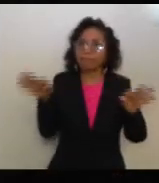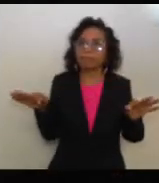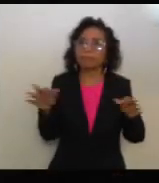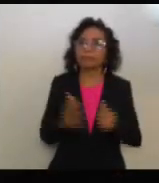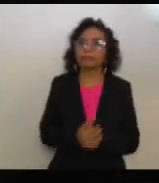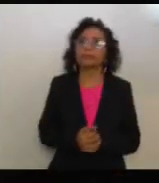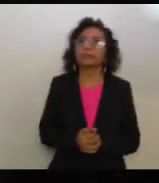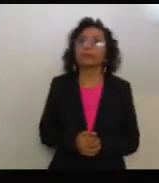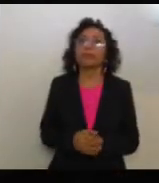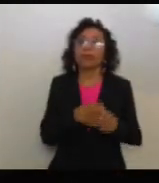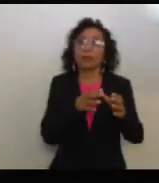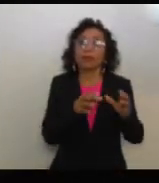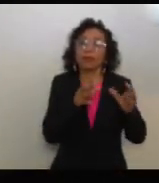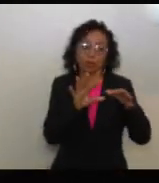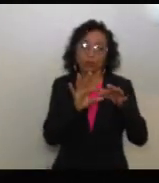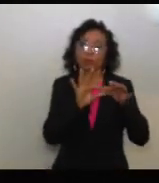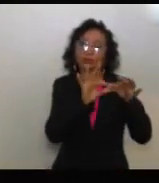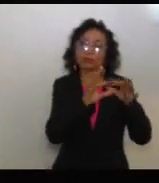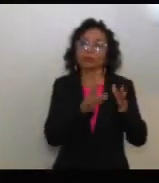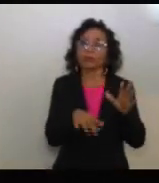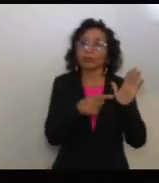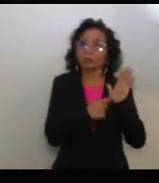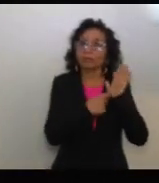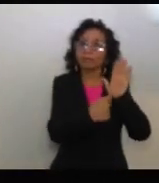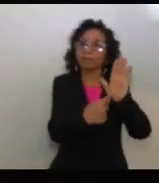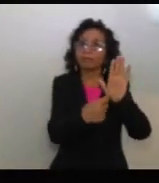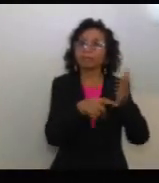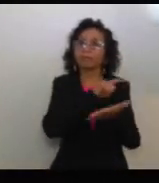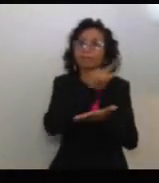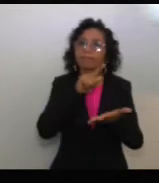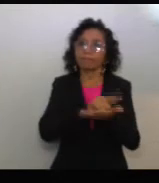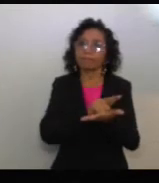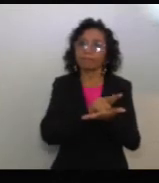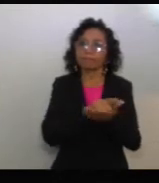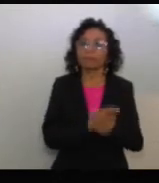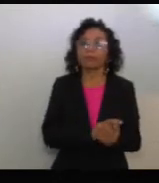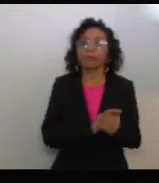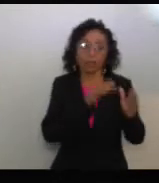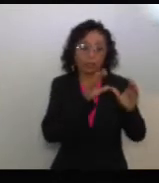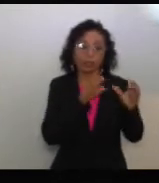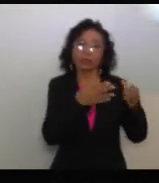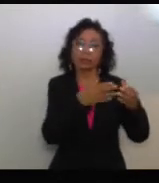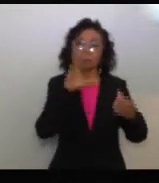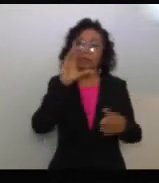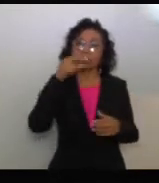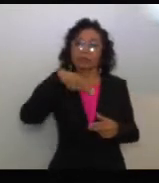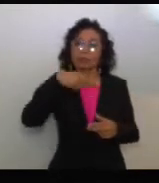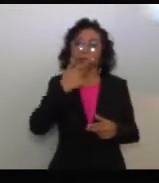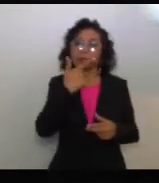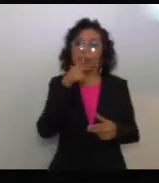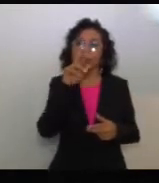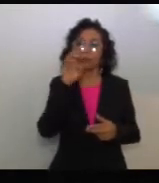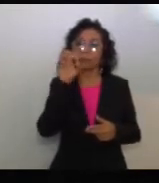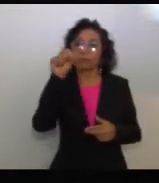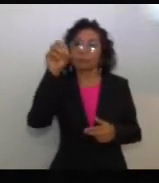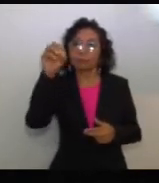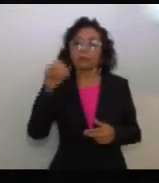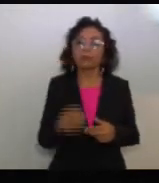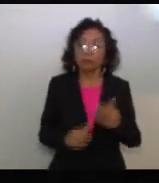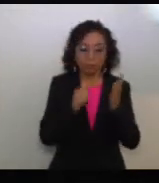H. Congreso de la Unión se ha servido dirigirme el siguiente decreto. El Congreso de los Estados Unidos Mexicanos, en uso de la facultad que le confiere el